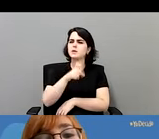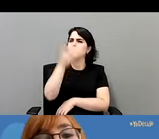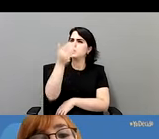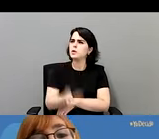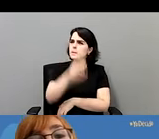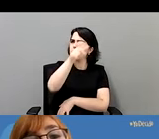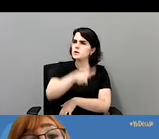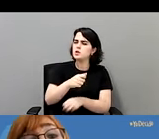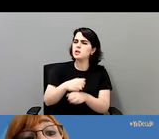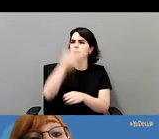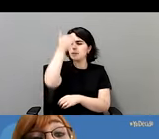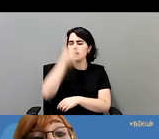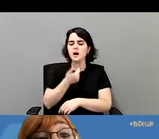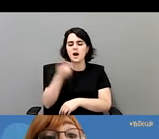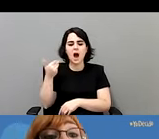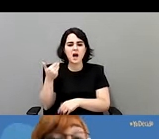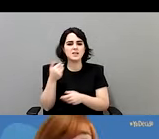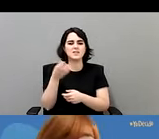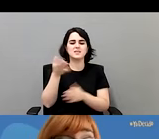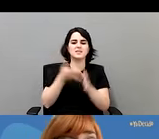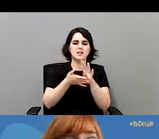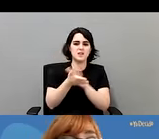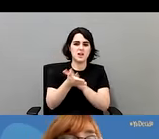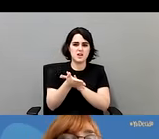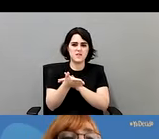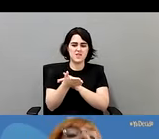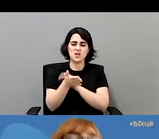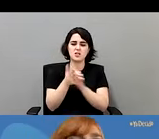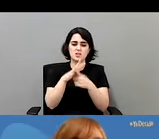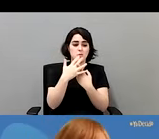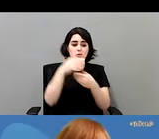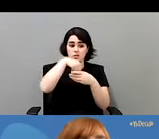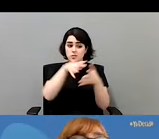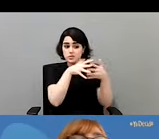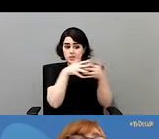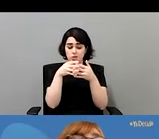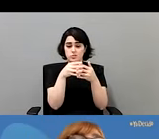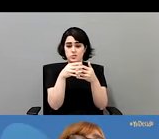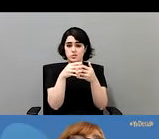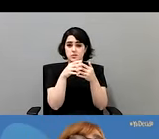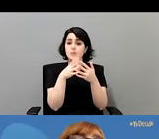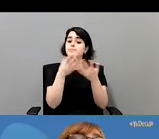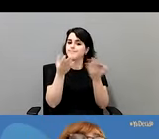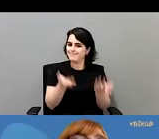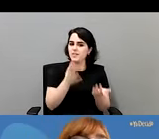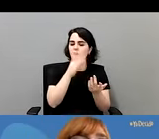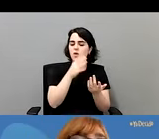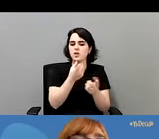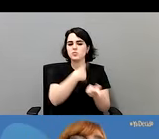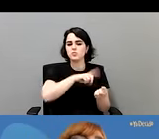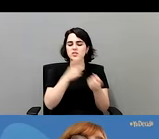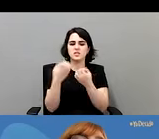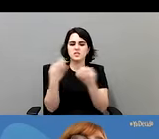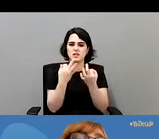las personas con parálisis cerebral que tuvieron en el contexto de Estados Unidos. Pues ahora necesitamos que tengáis